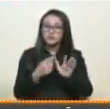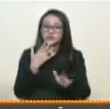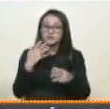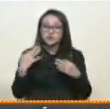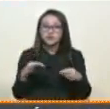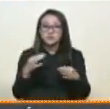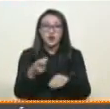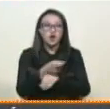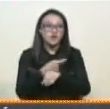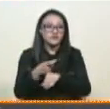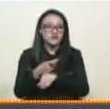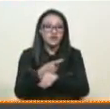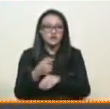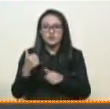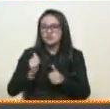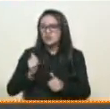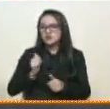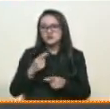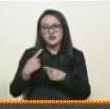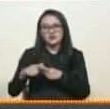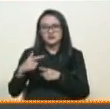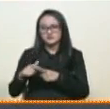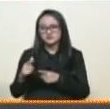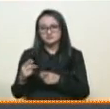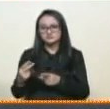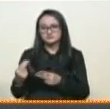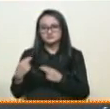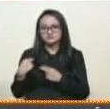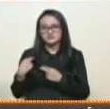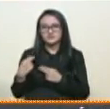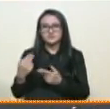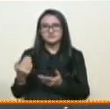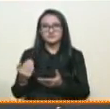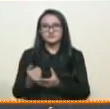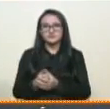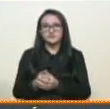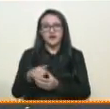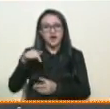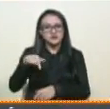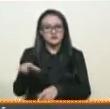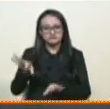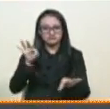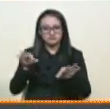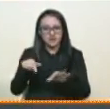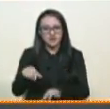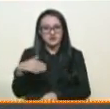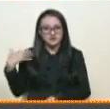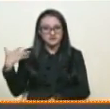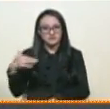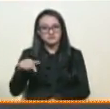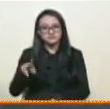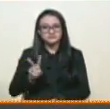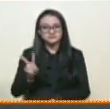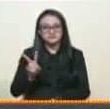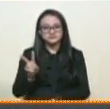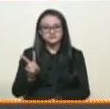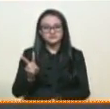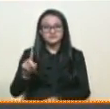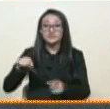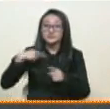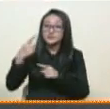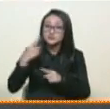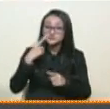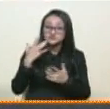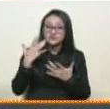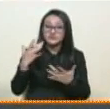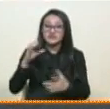este, de gobernadores o cualquiera de los cargos que son electos de aquí a lo largo de todos estos años, lo vamos a ver luego en la página